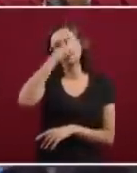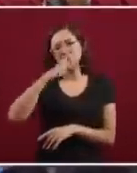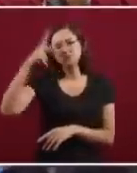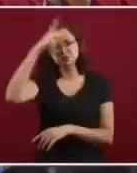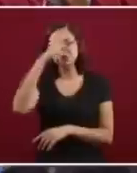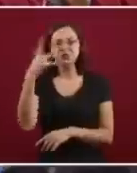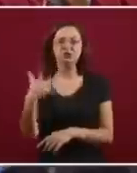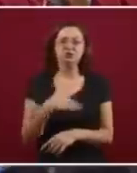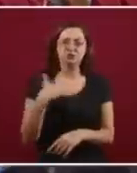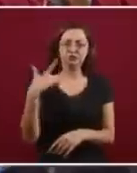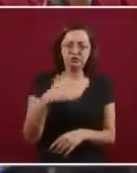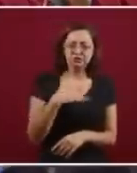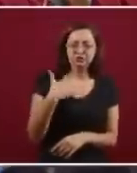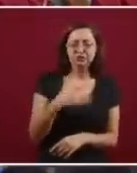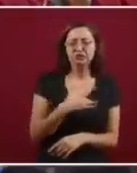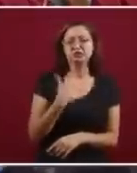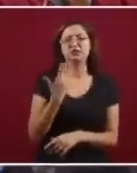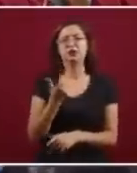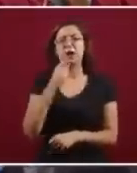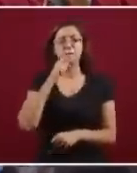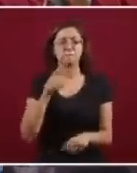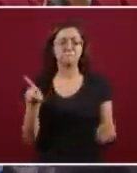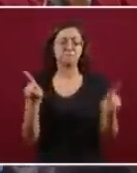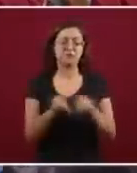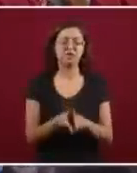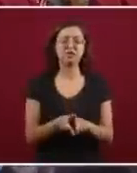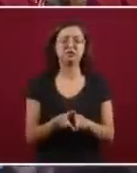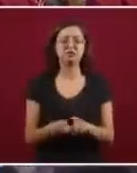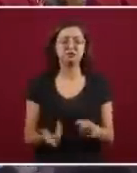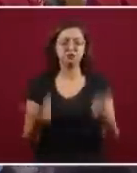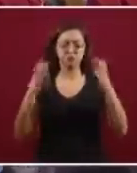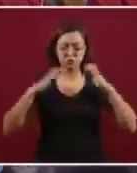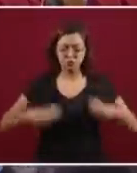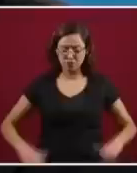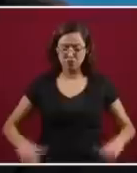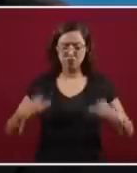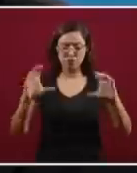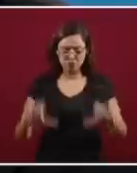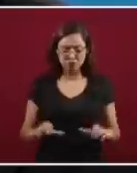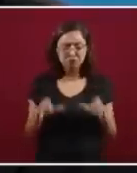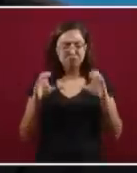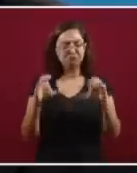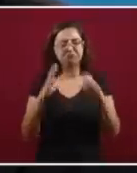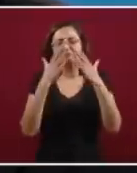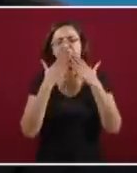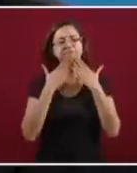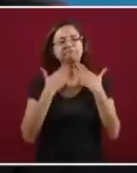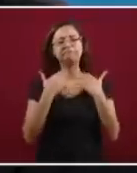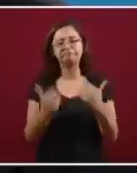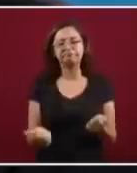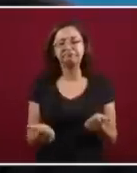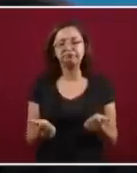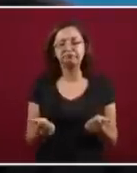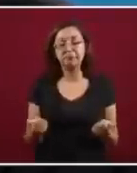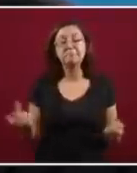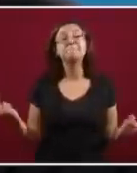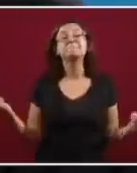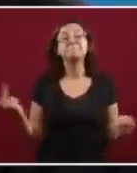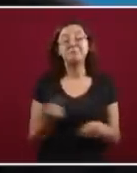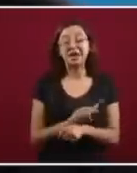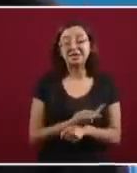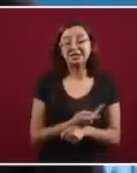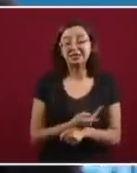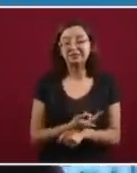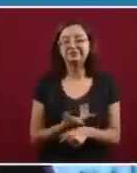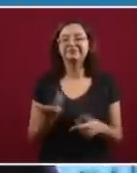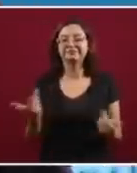y también e integridad física y esto causa usted produce